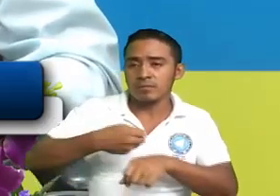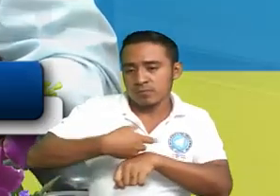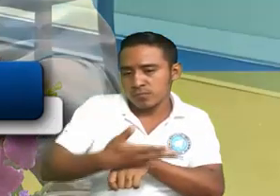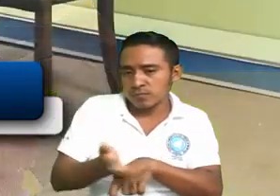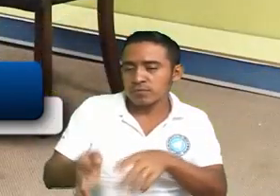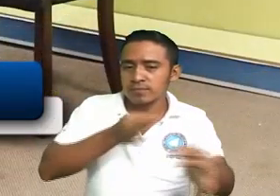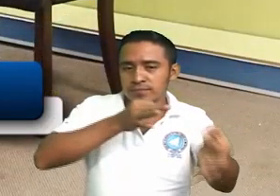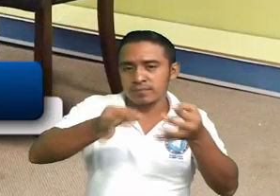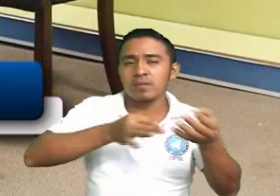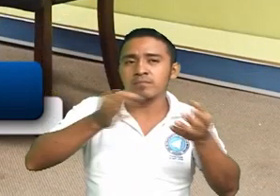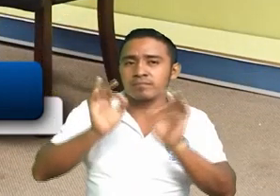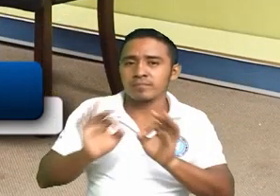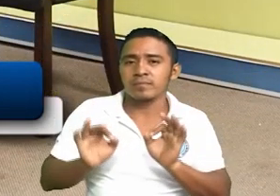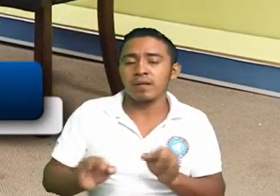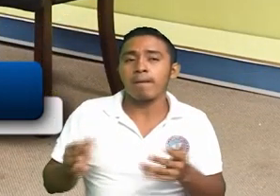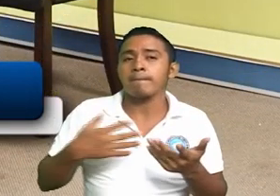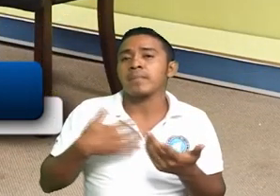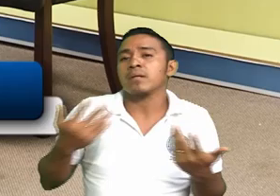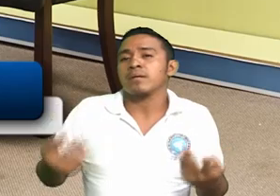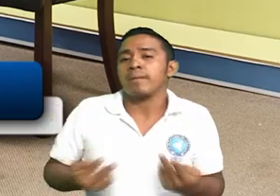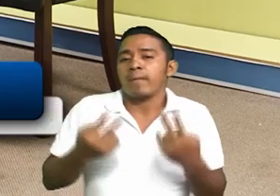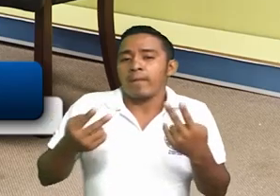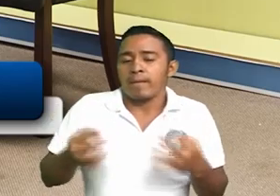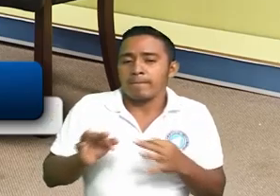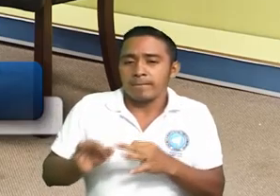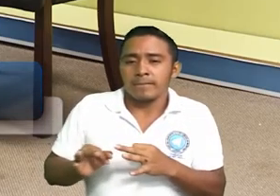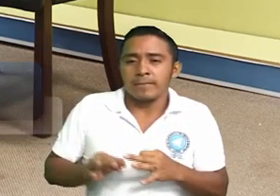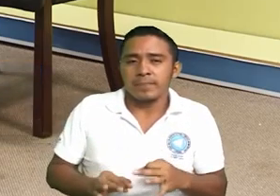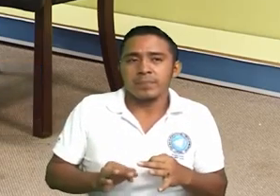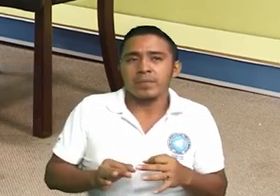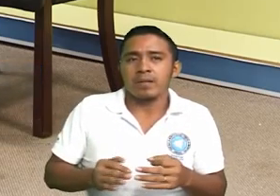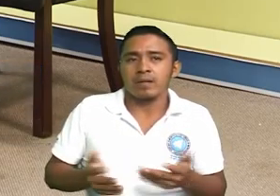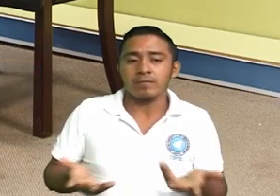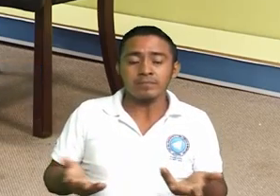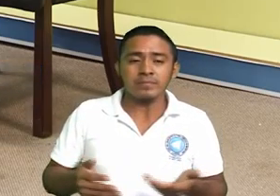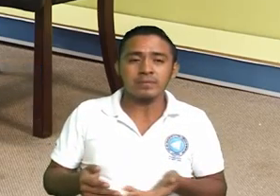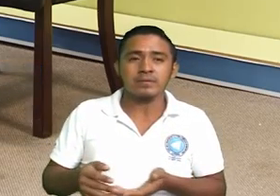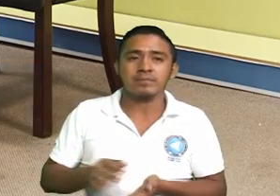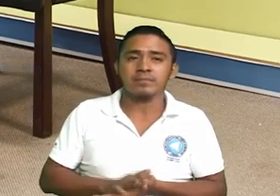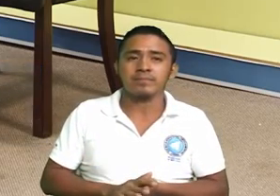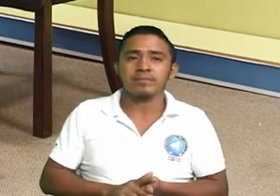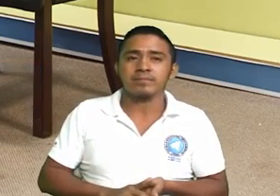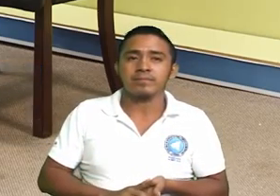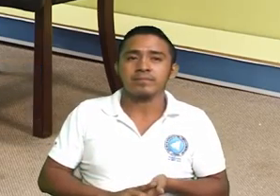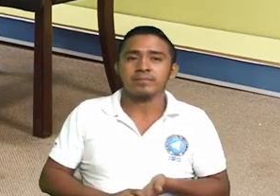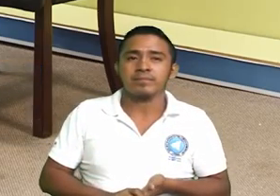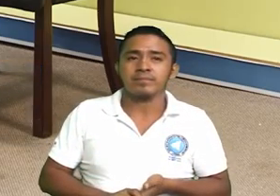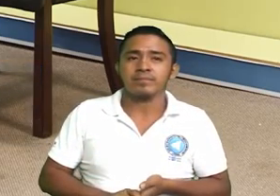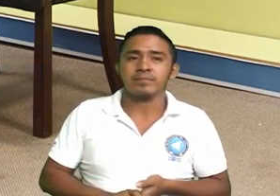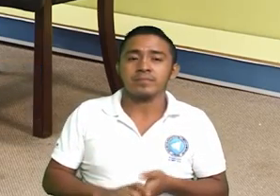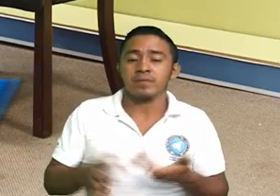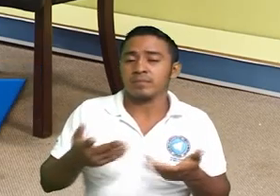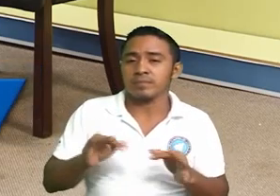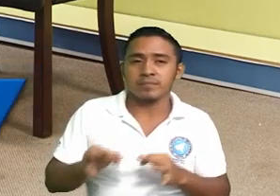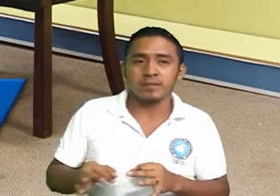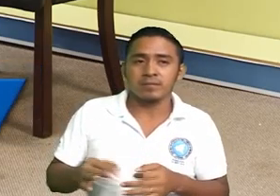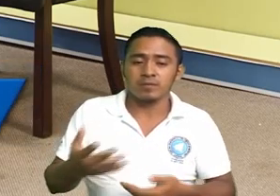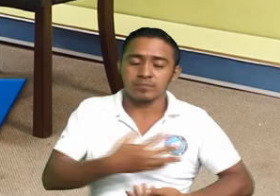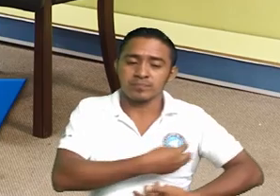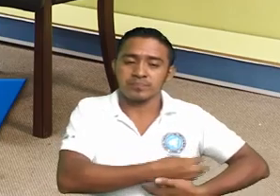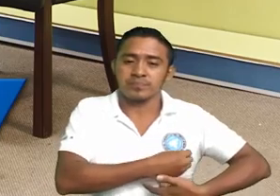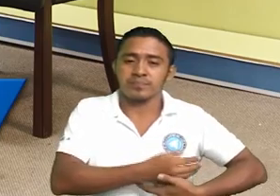a las madres que son primerizas, pues, y que están gozando, si nos están viendo, de su bebé, sus niños, sus